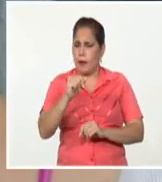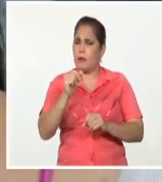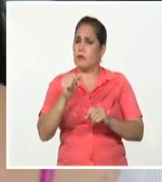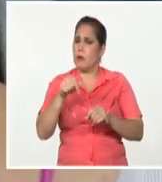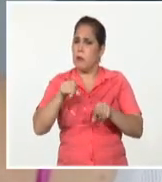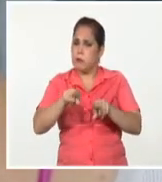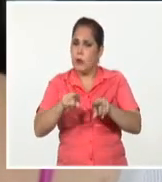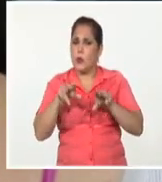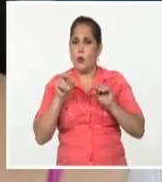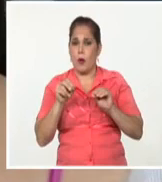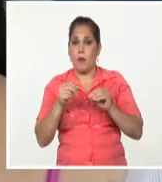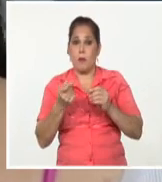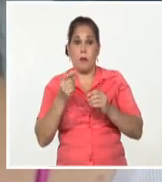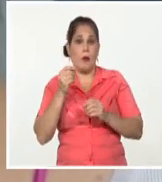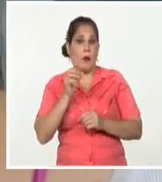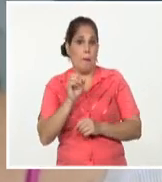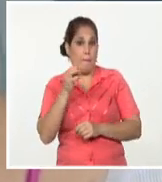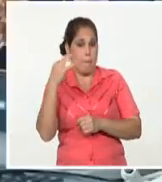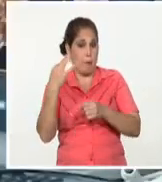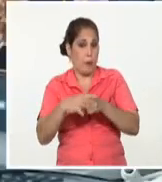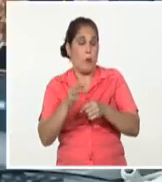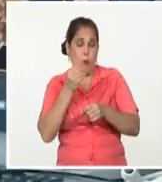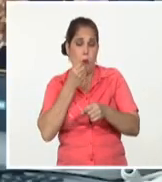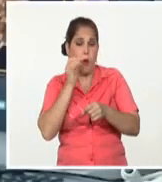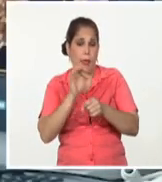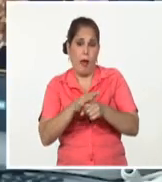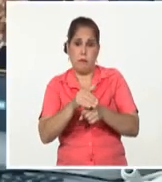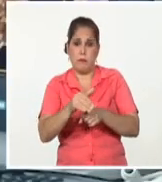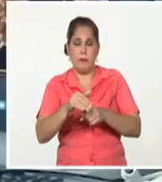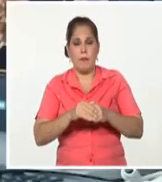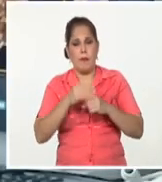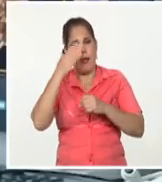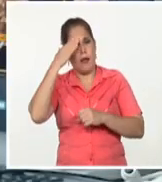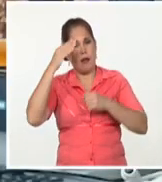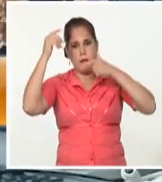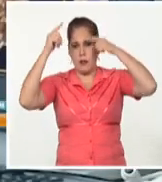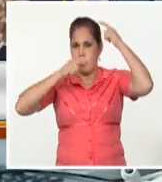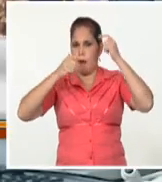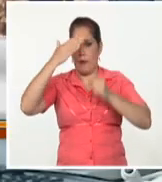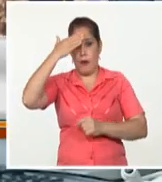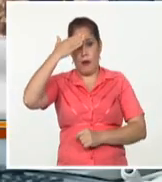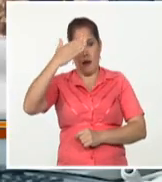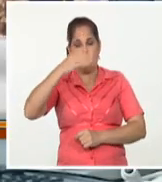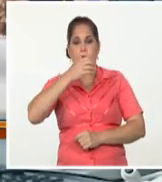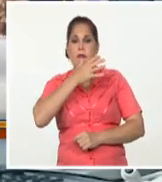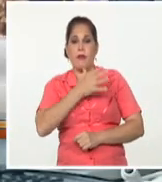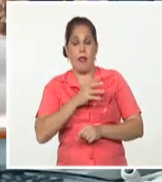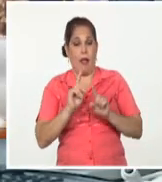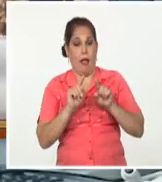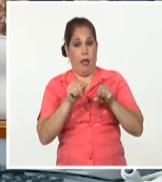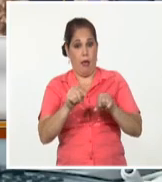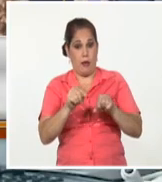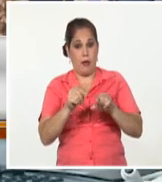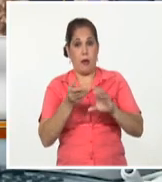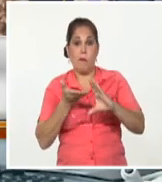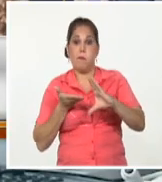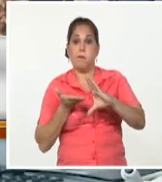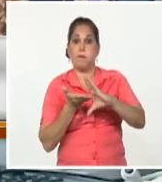por la patología comienzo terapias de una vez. Gracias a Chávez, gracias a Fidel, nos encontramos en un centro de salud